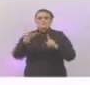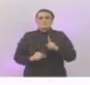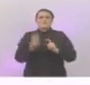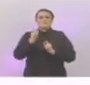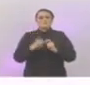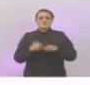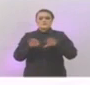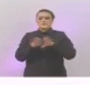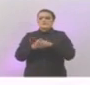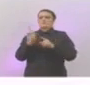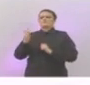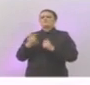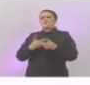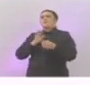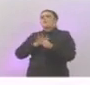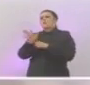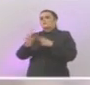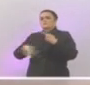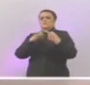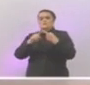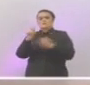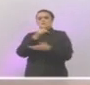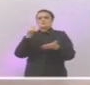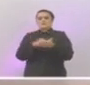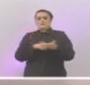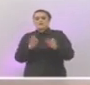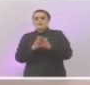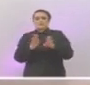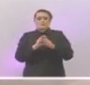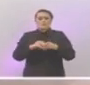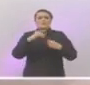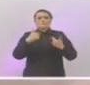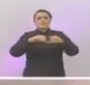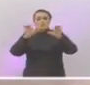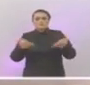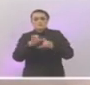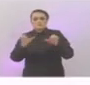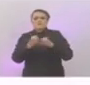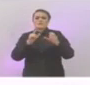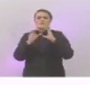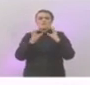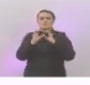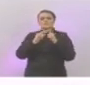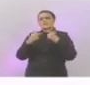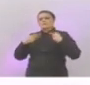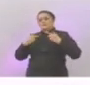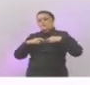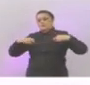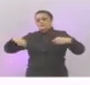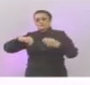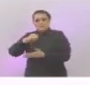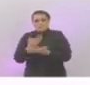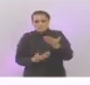Este complejo incluye, primero, el nuevo Centro de Control, Comando, Cómputo, Comunicaciones, Inteligencia e